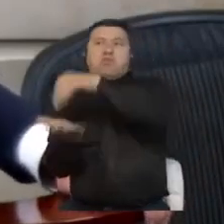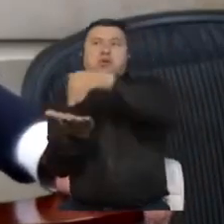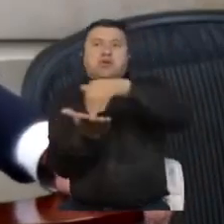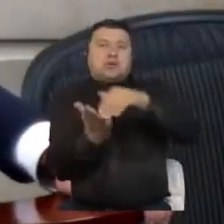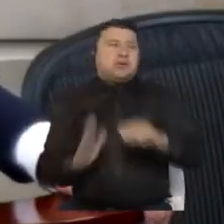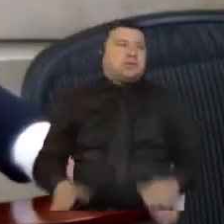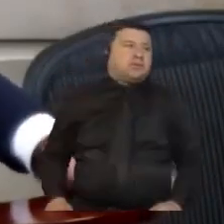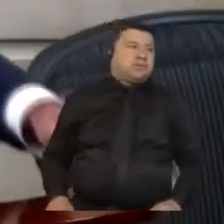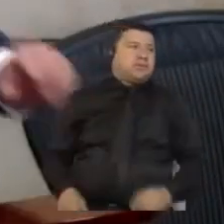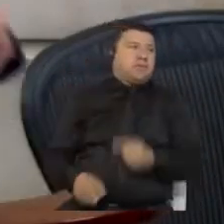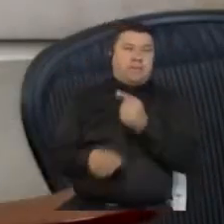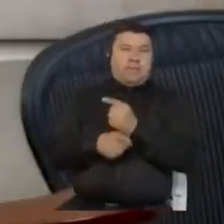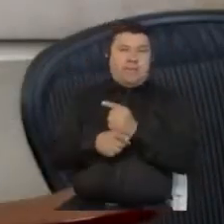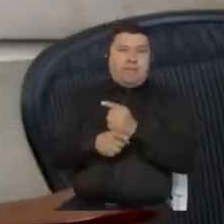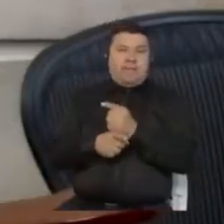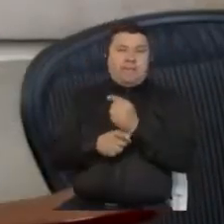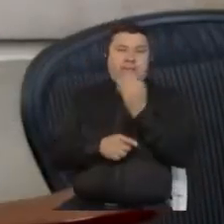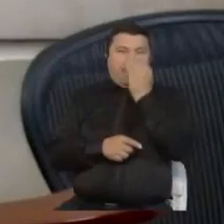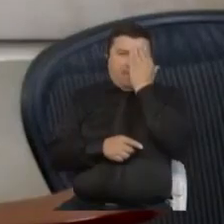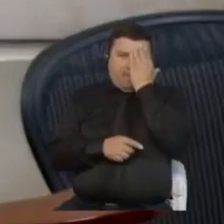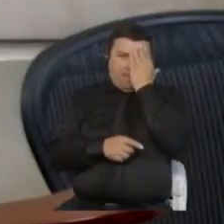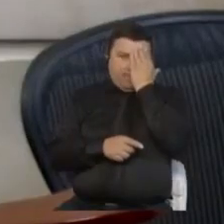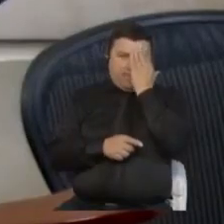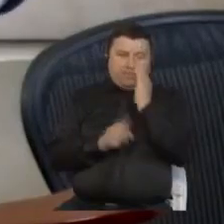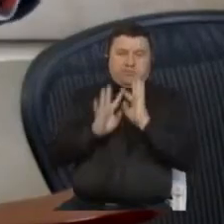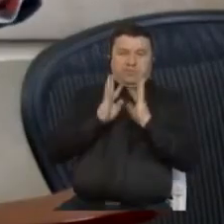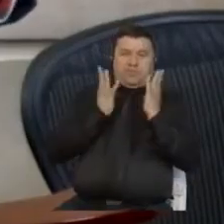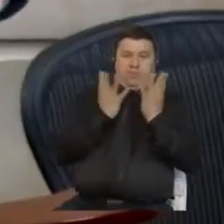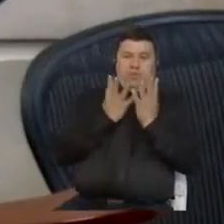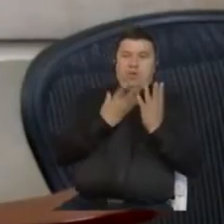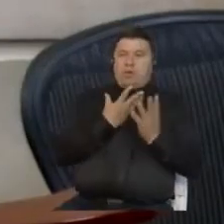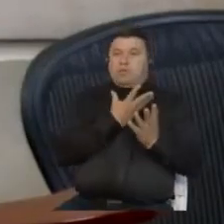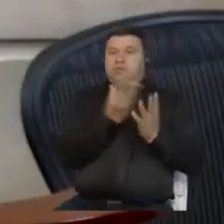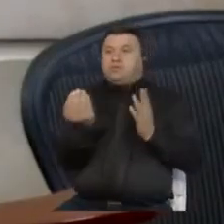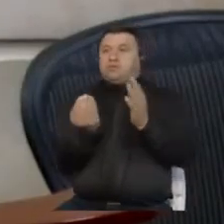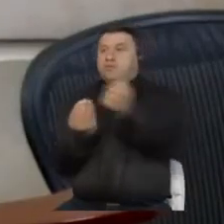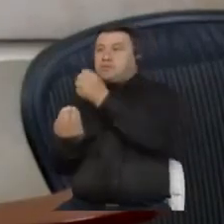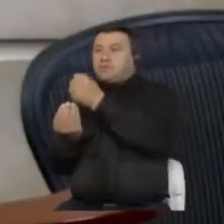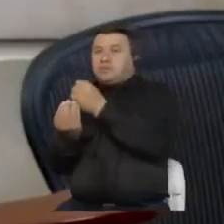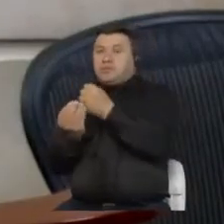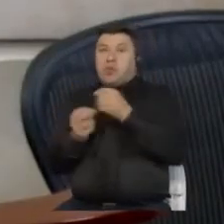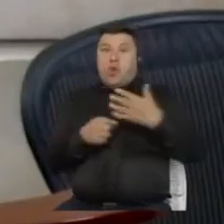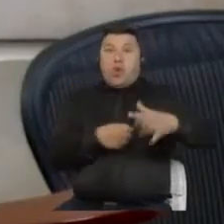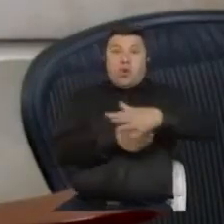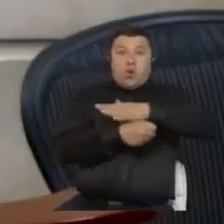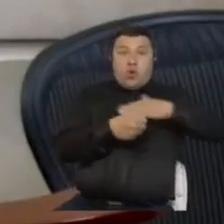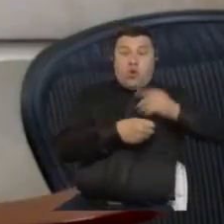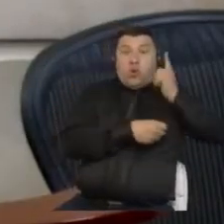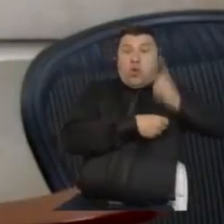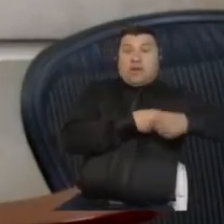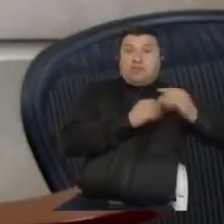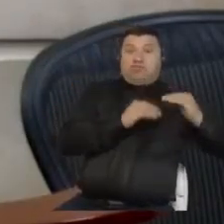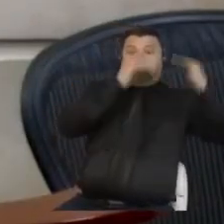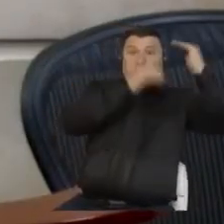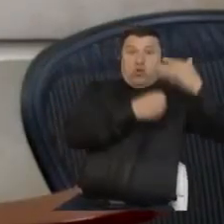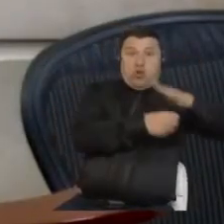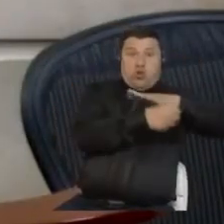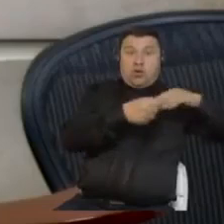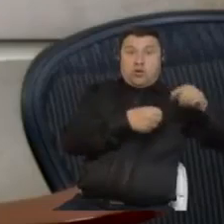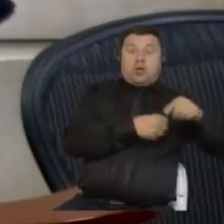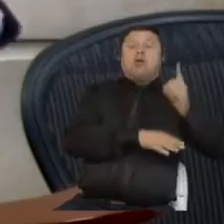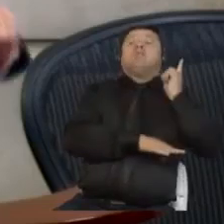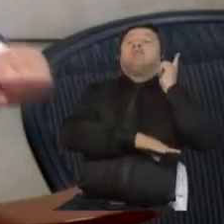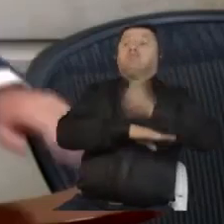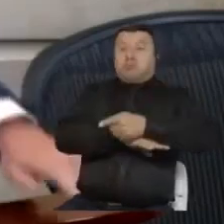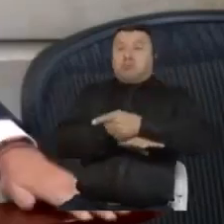que precisamente como es un acto inconcluso y el tribunal de cundinamarca senador david dunn a sí